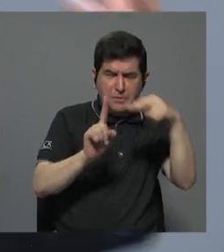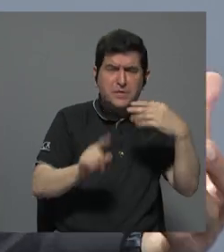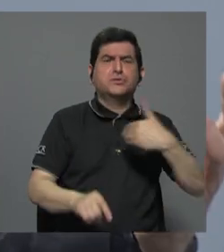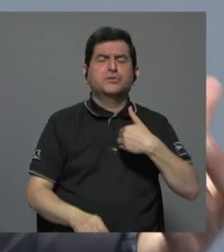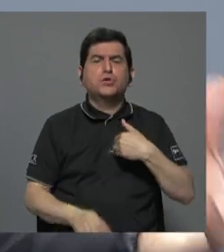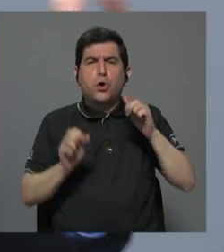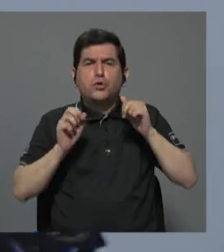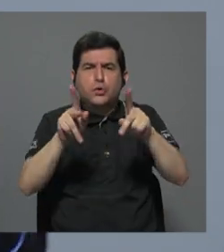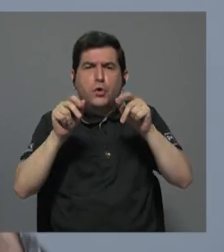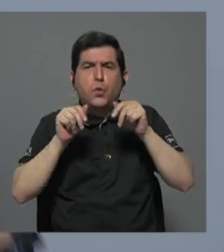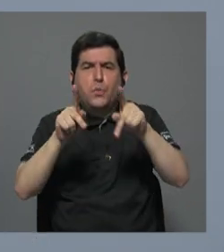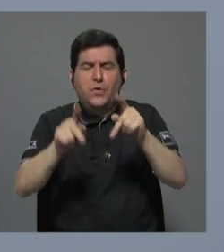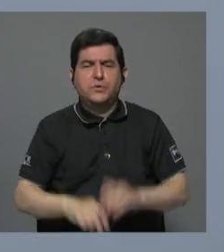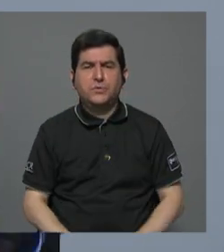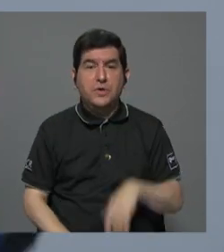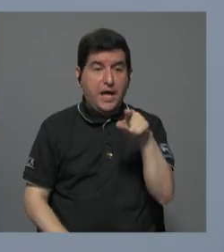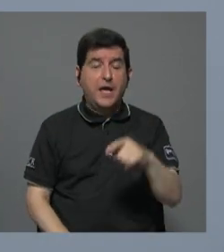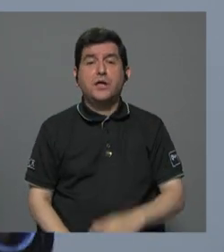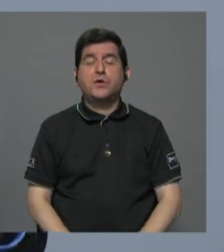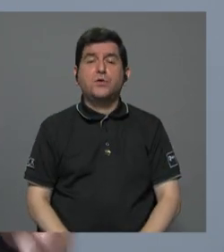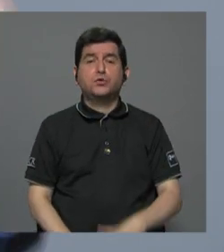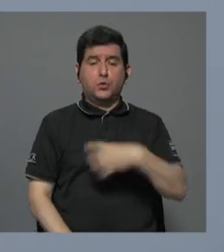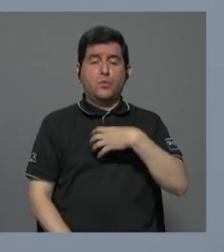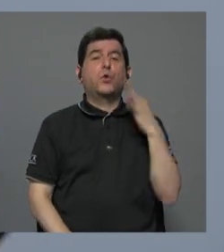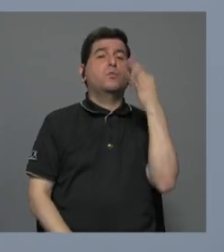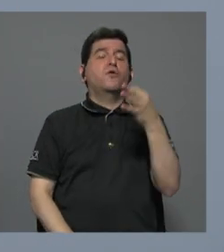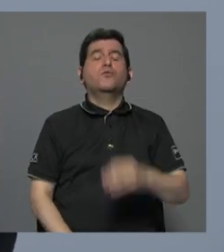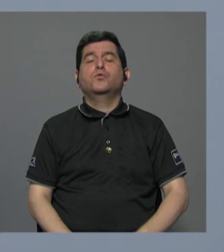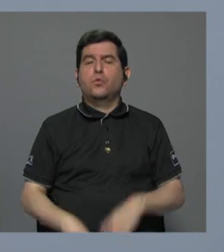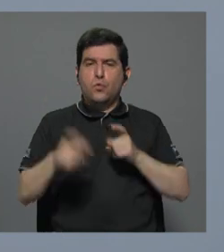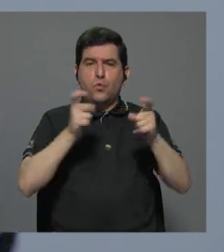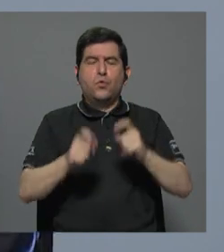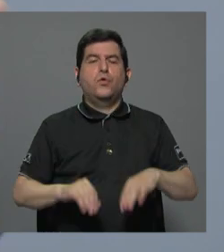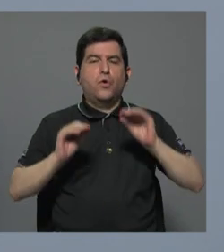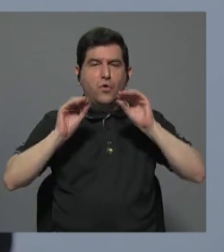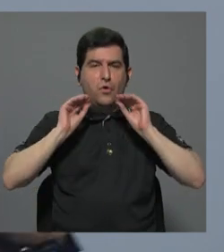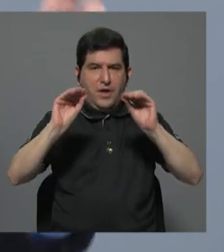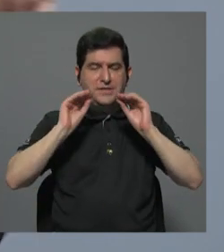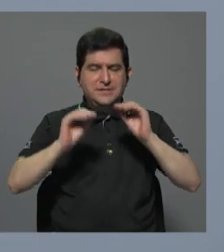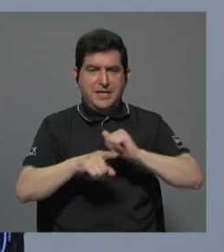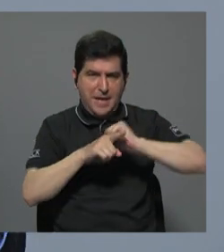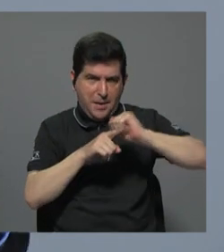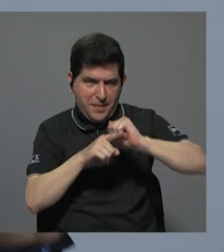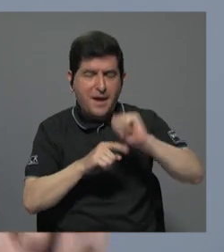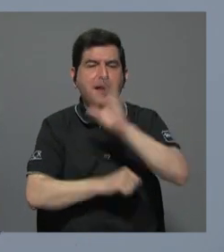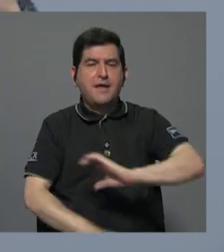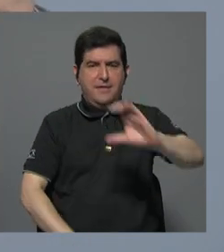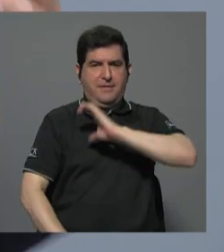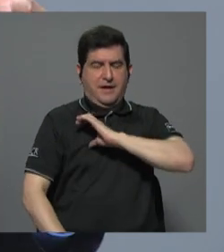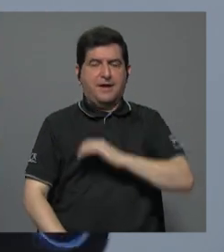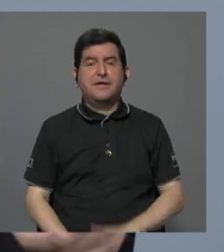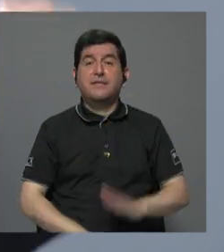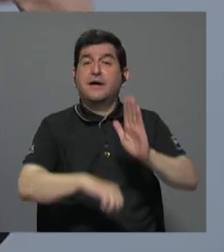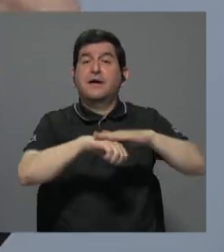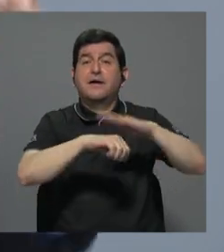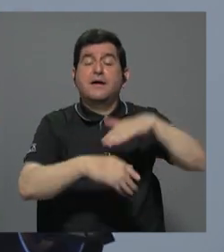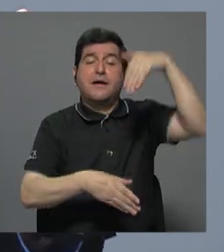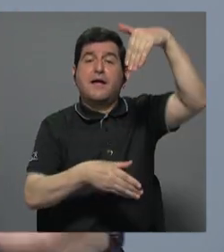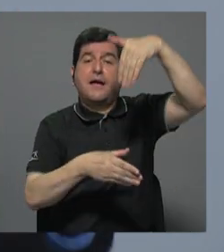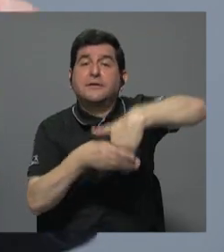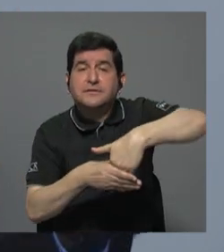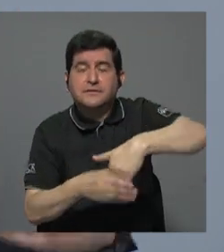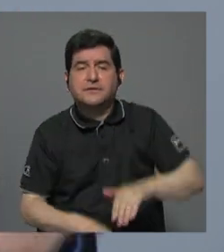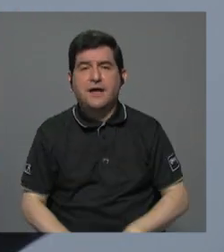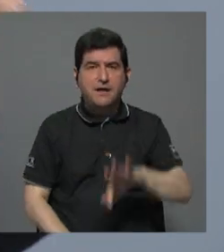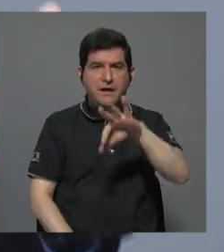genera las oportunidades para que ellos sean dueños de su destino basados en una educación pragmática y de calidad que les permite insertarse